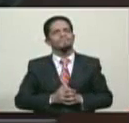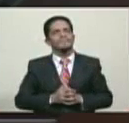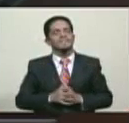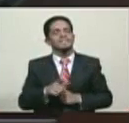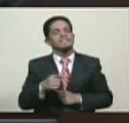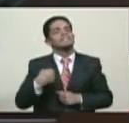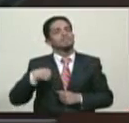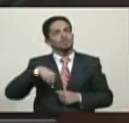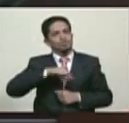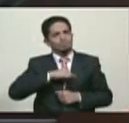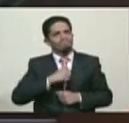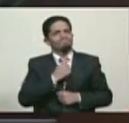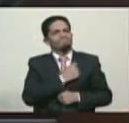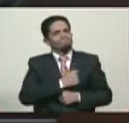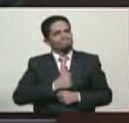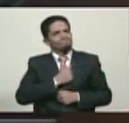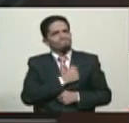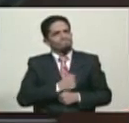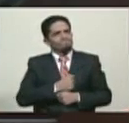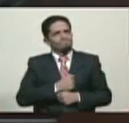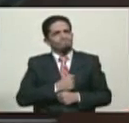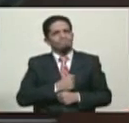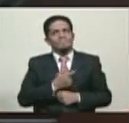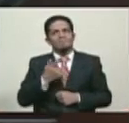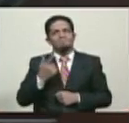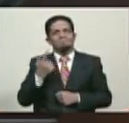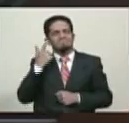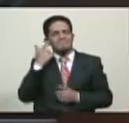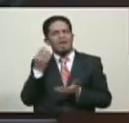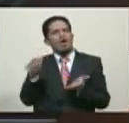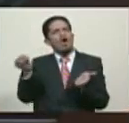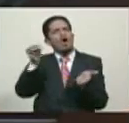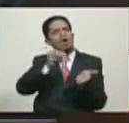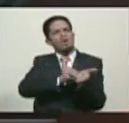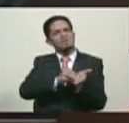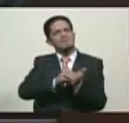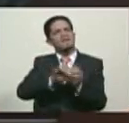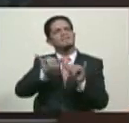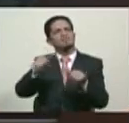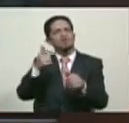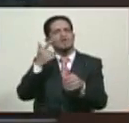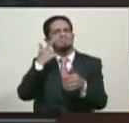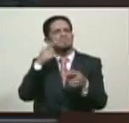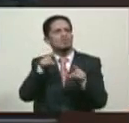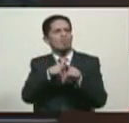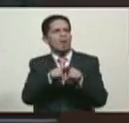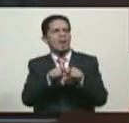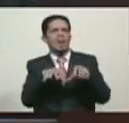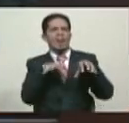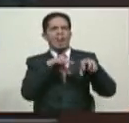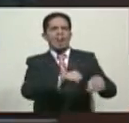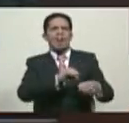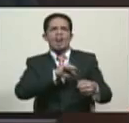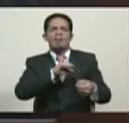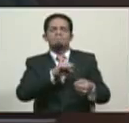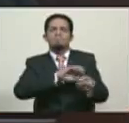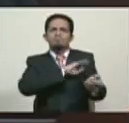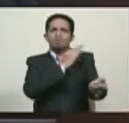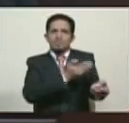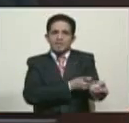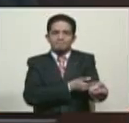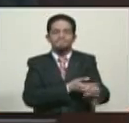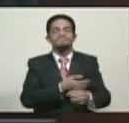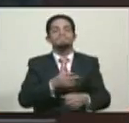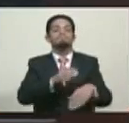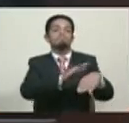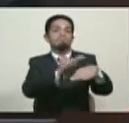Lamentamos que se reediten criterios del pasado para asaltar el poder político por la fuerza. Hacemos un llamado a